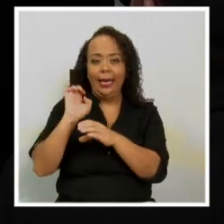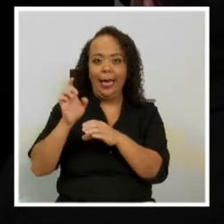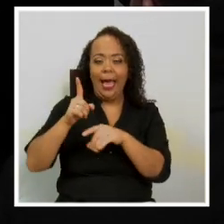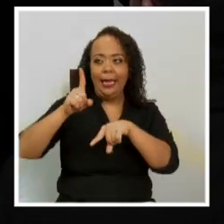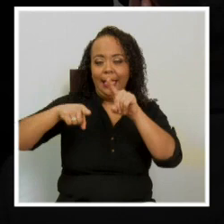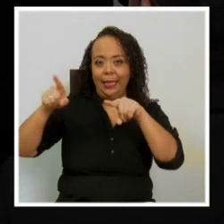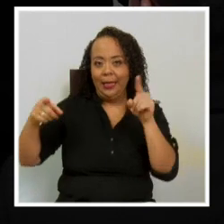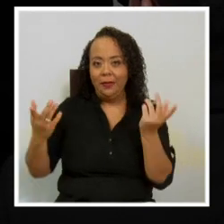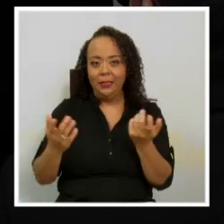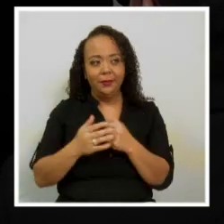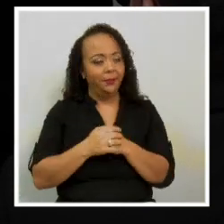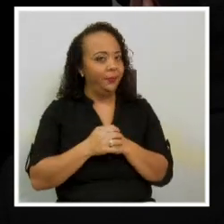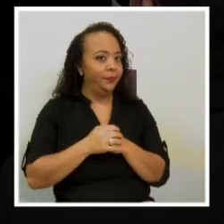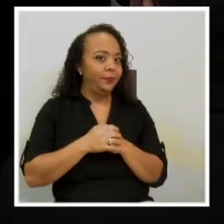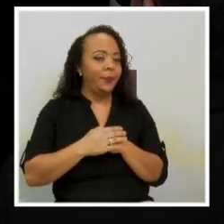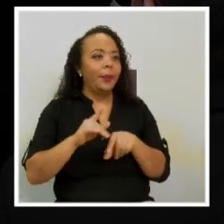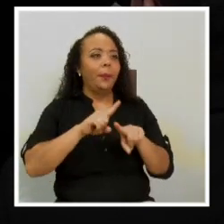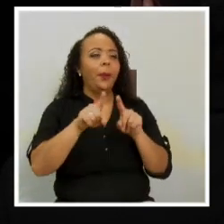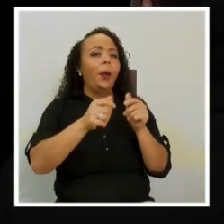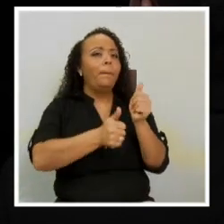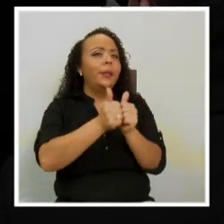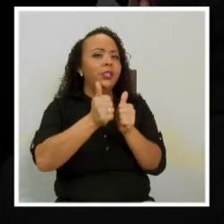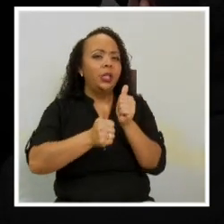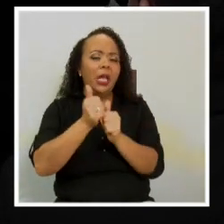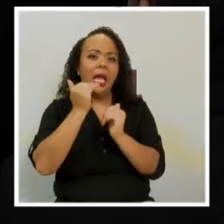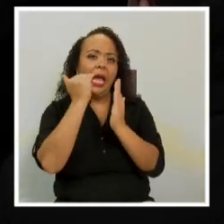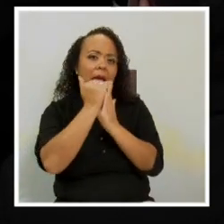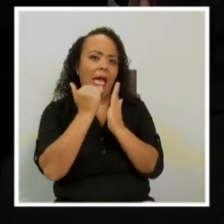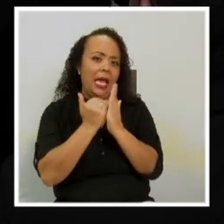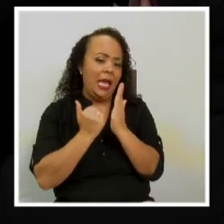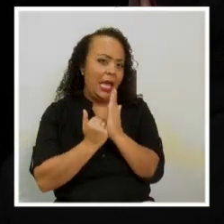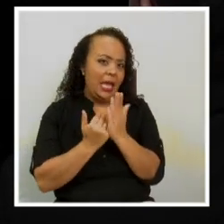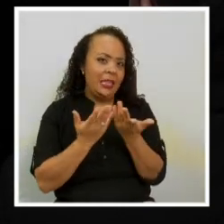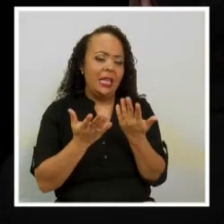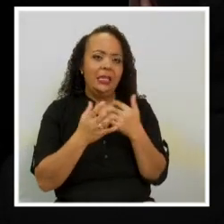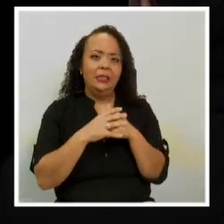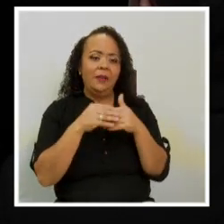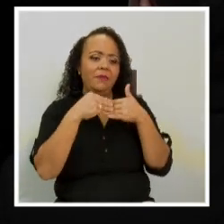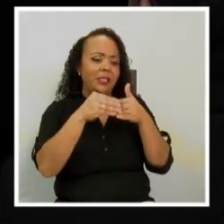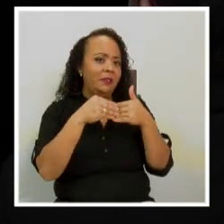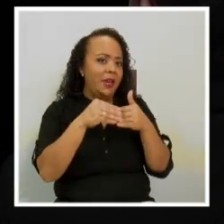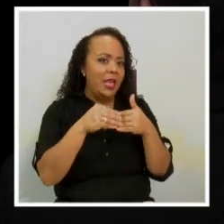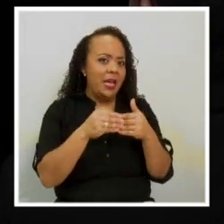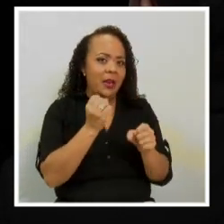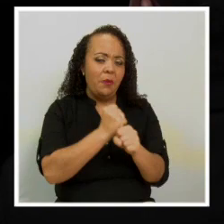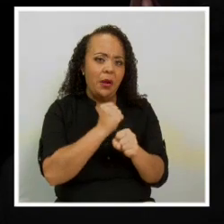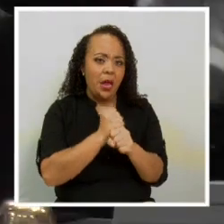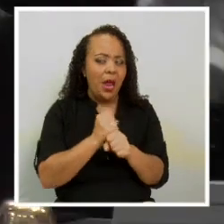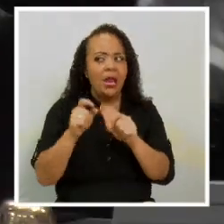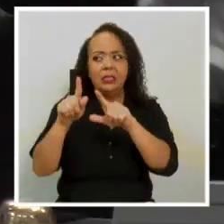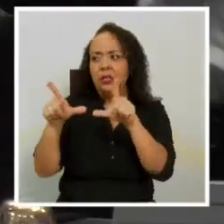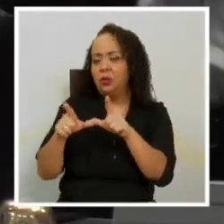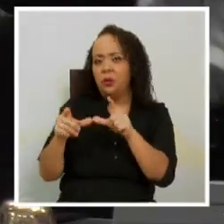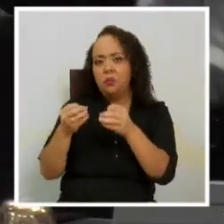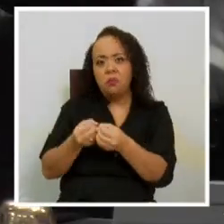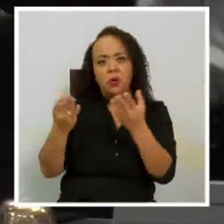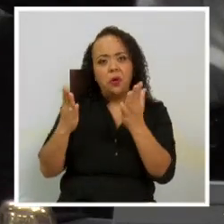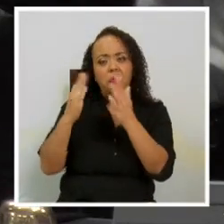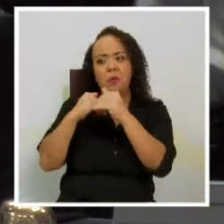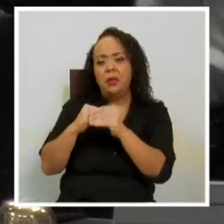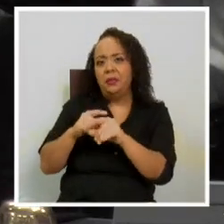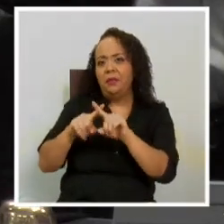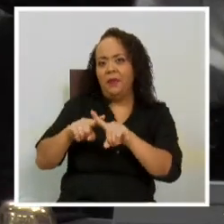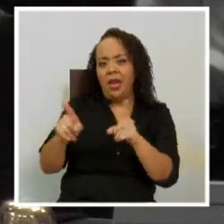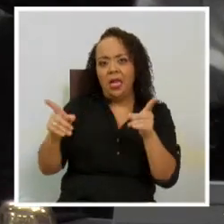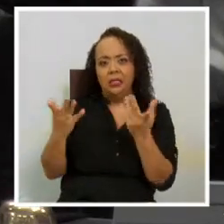PUS. No, en eso último sí, pero en la mayoría, en la en agenda... los otros, en la en agenda, flexibilidad laboral, pues, prácticamente el sector no hay, público no hay ninguna diferencia. En empleo